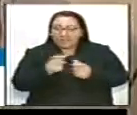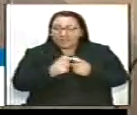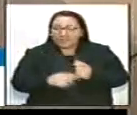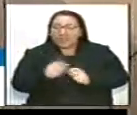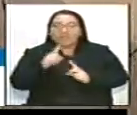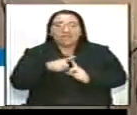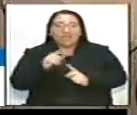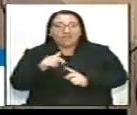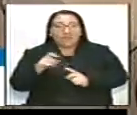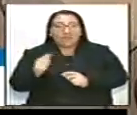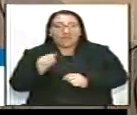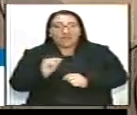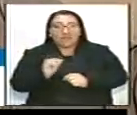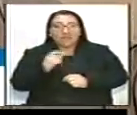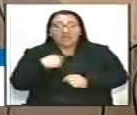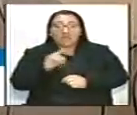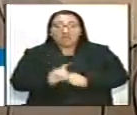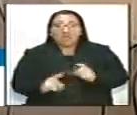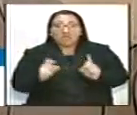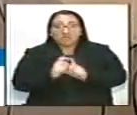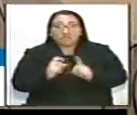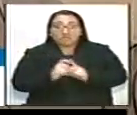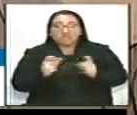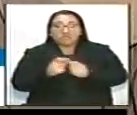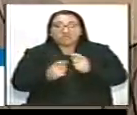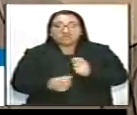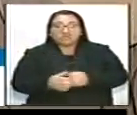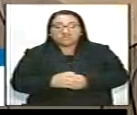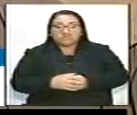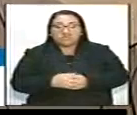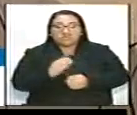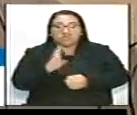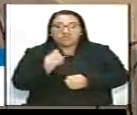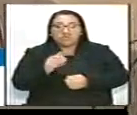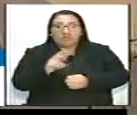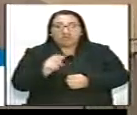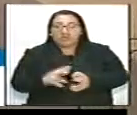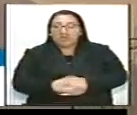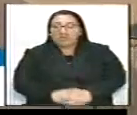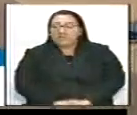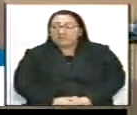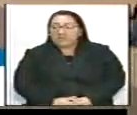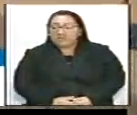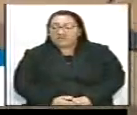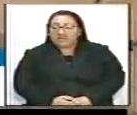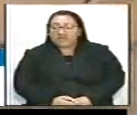Segundo Tapia, y tiene el uso de la palabra la congresista Rosa María Bartra.